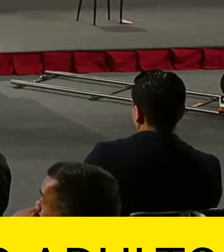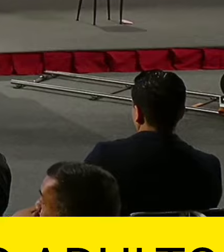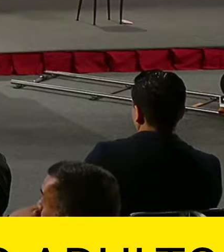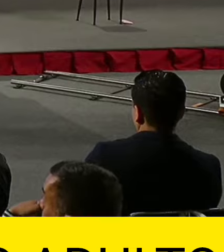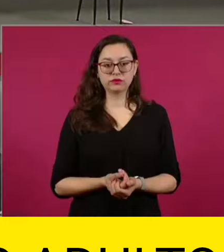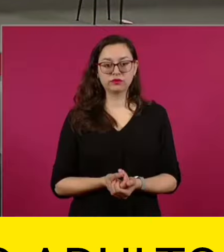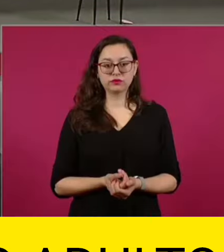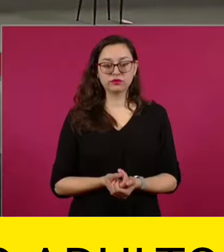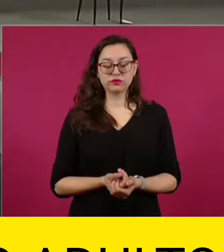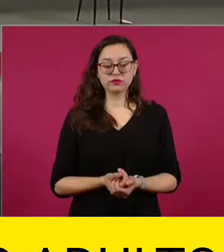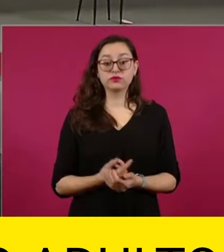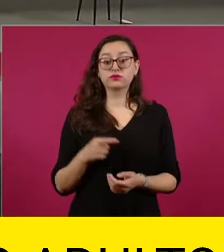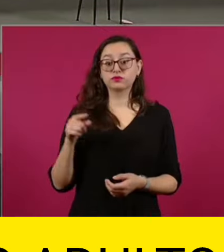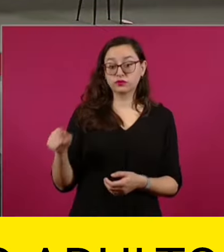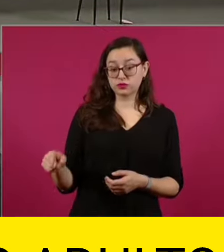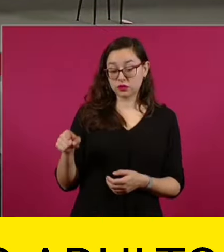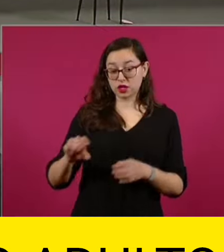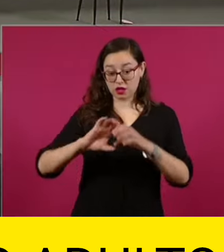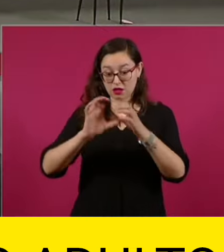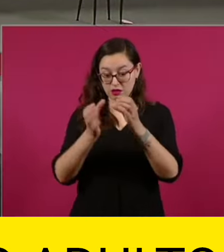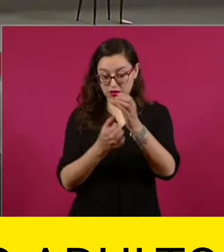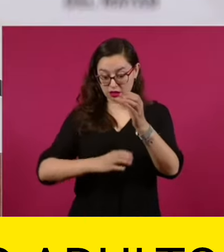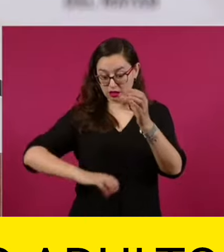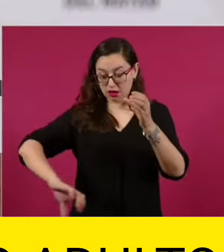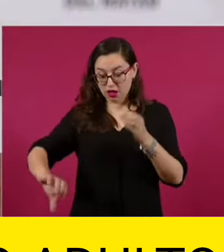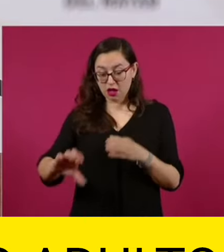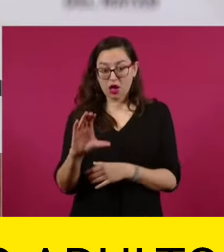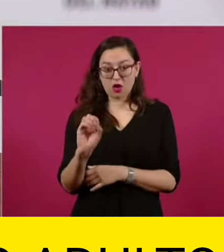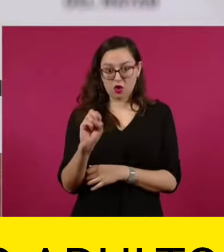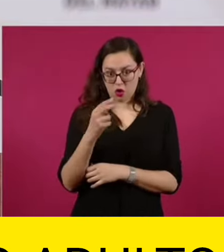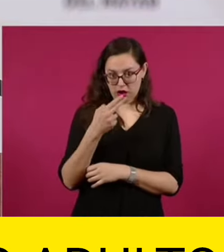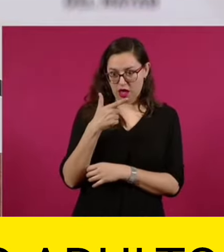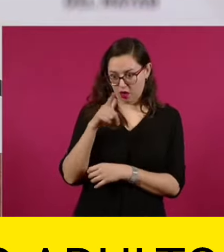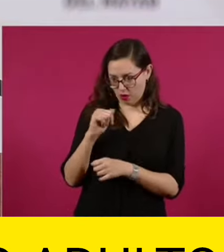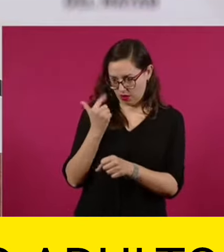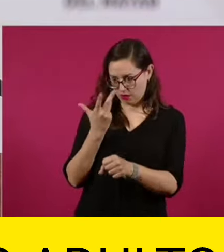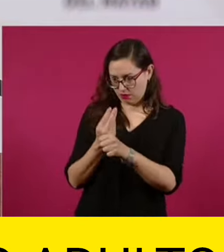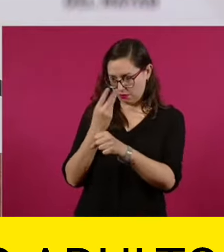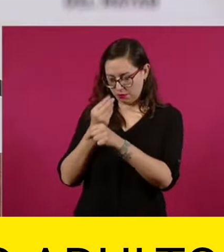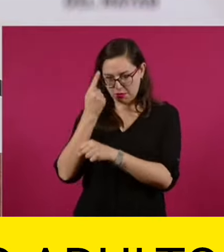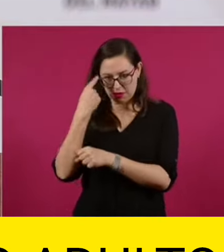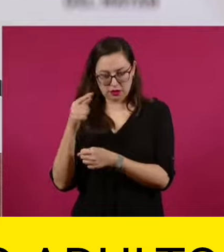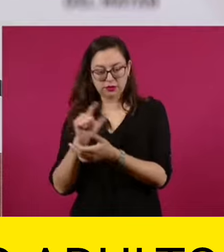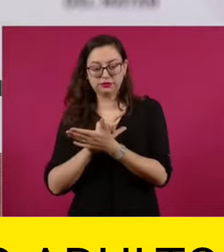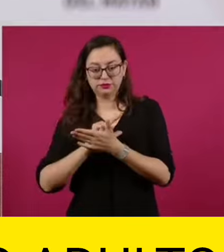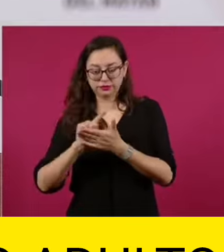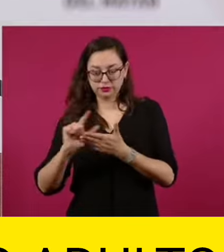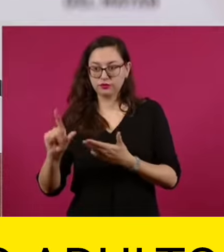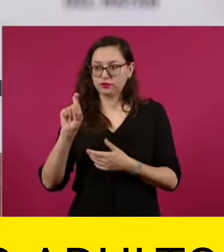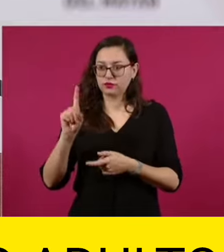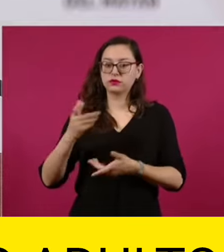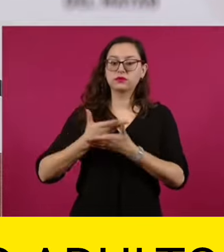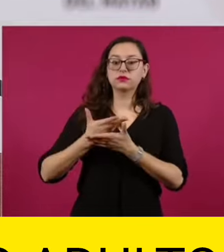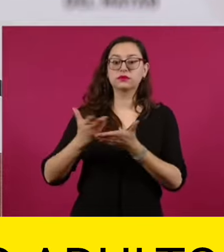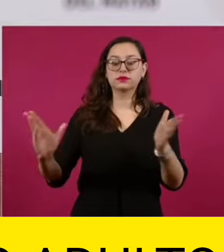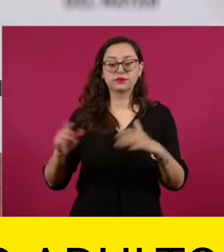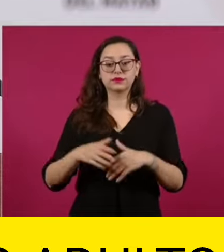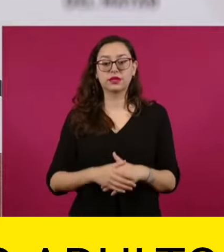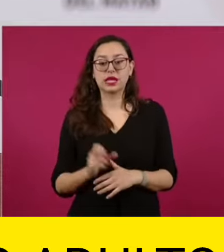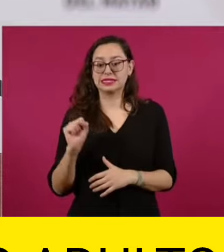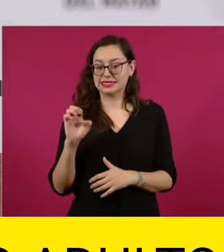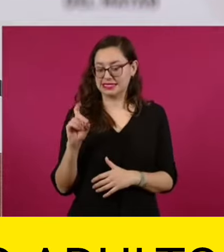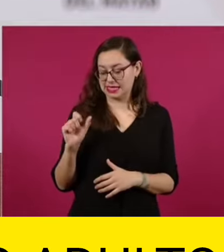la infraestructura hidráulica para poder tener los servicios básicos. Adelante. También por parte de la SEDATU se hizo una